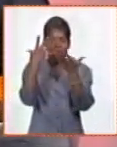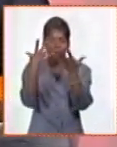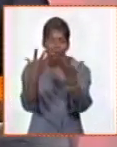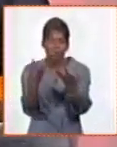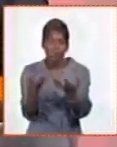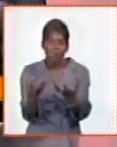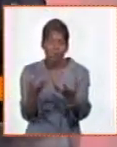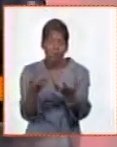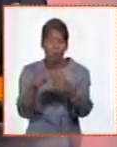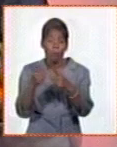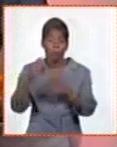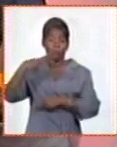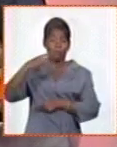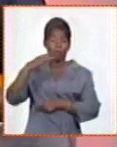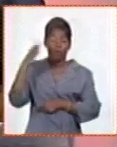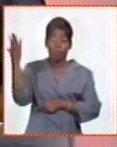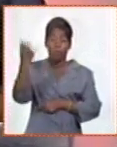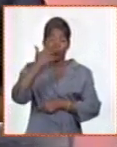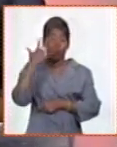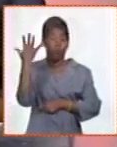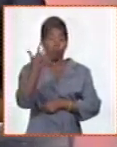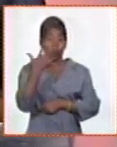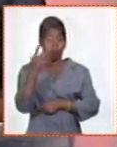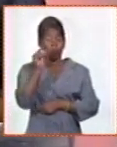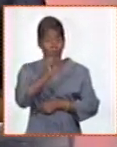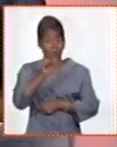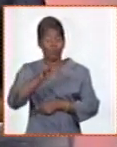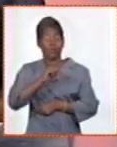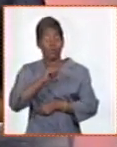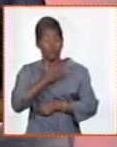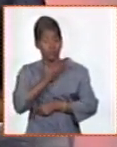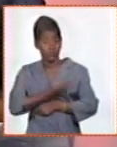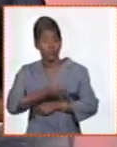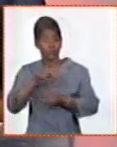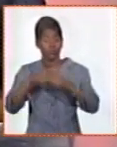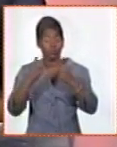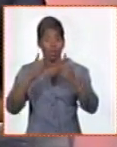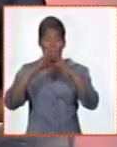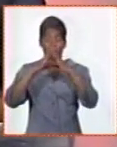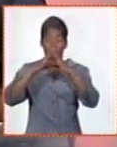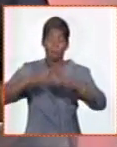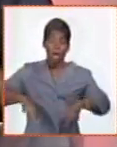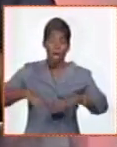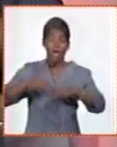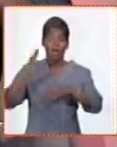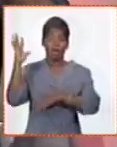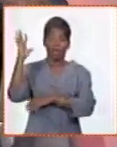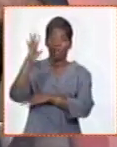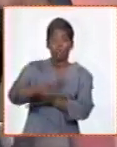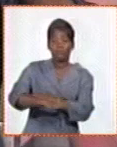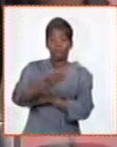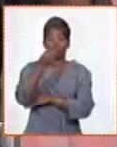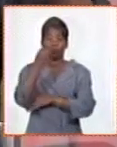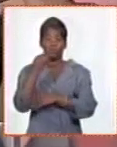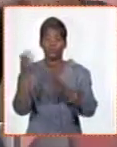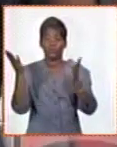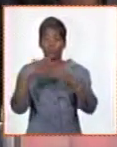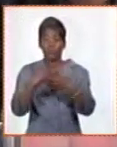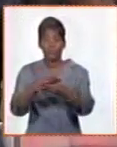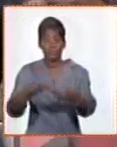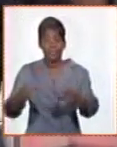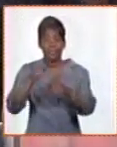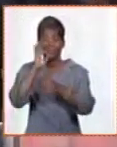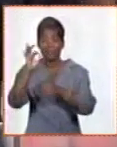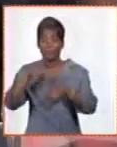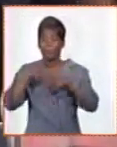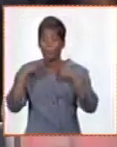una tristeza tremenda. La gente está realmente sufriendo una situación dificilísima. Y sin embargo, cuando empezaba como una bola